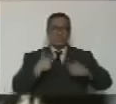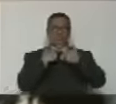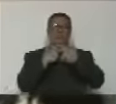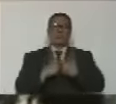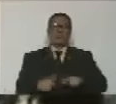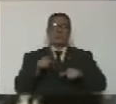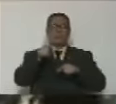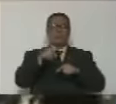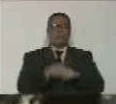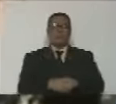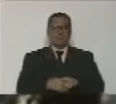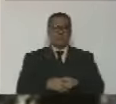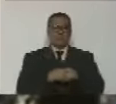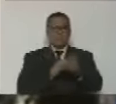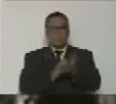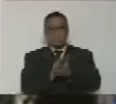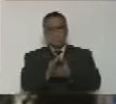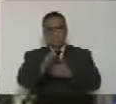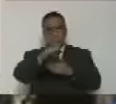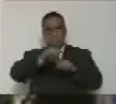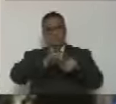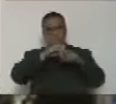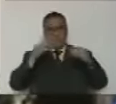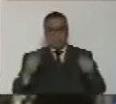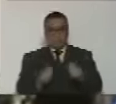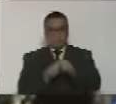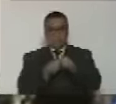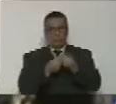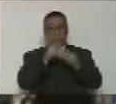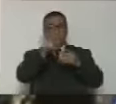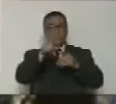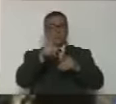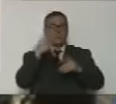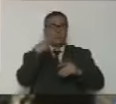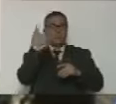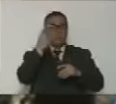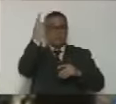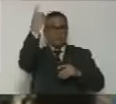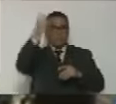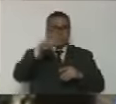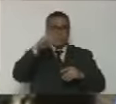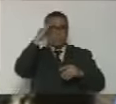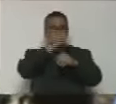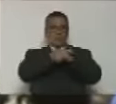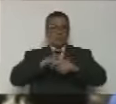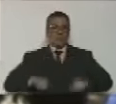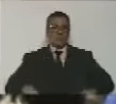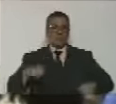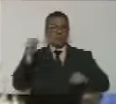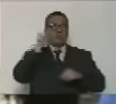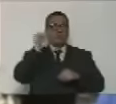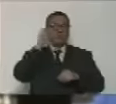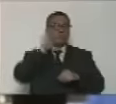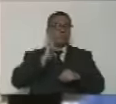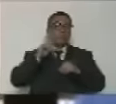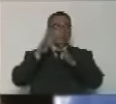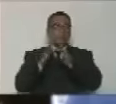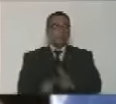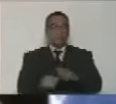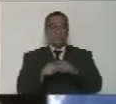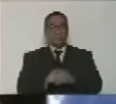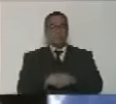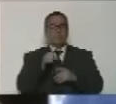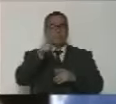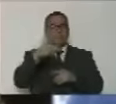libertador, que recorrió el continente junto al glorioso, heroico ejército libertador venezolano. Hoy